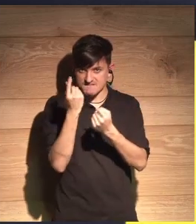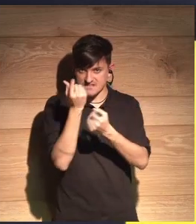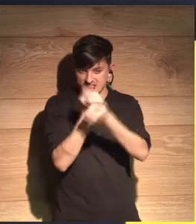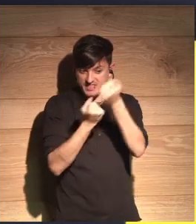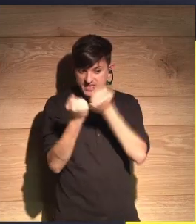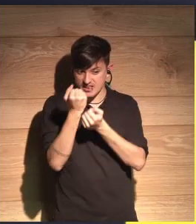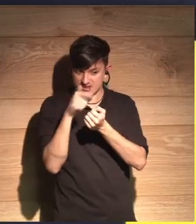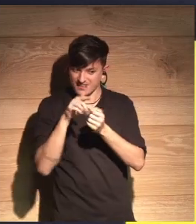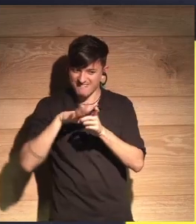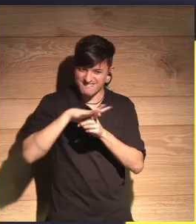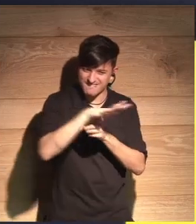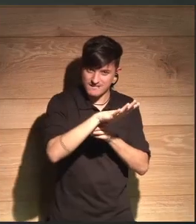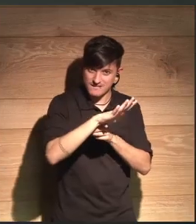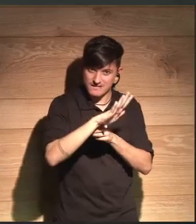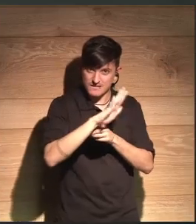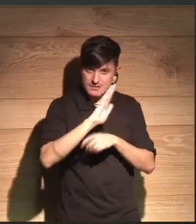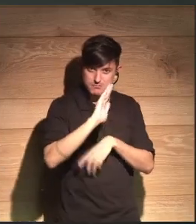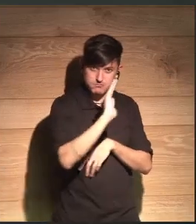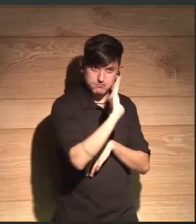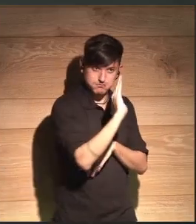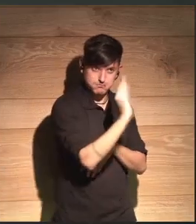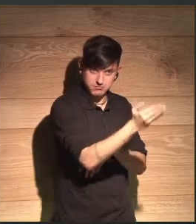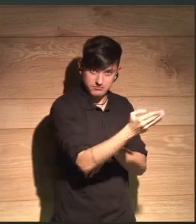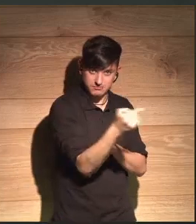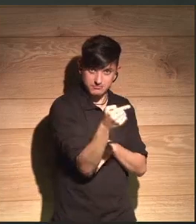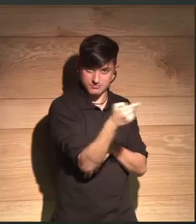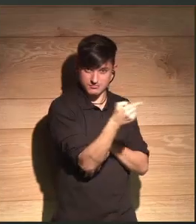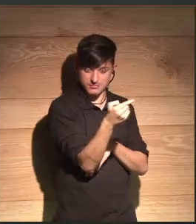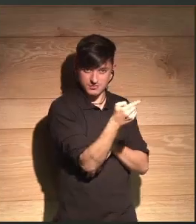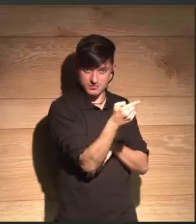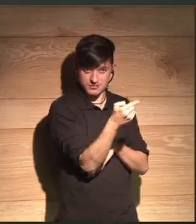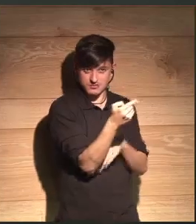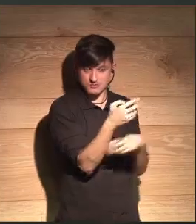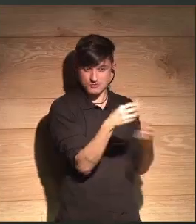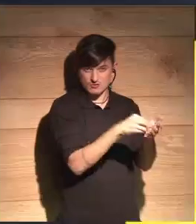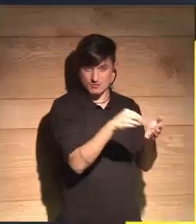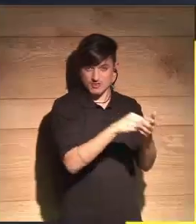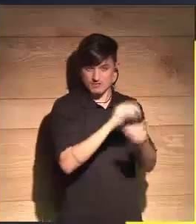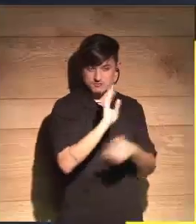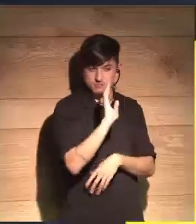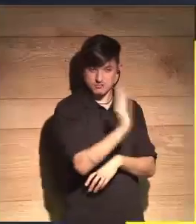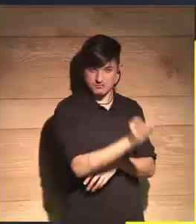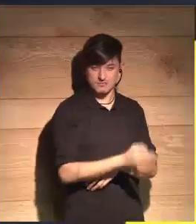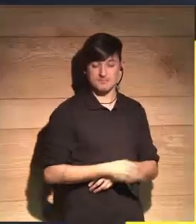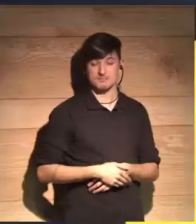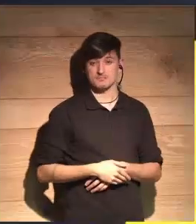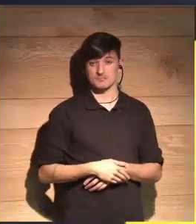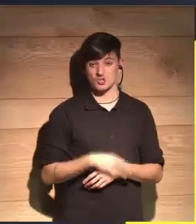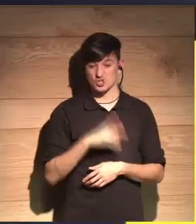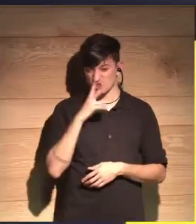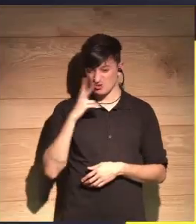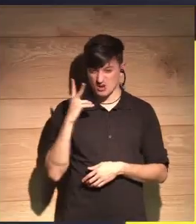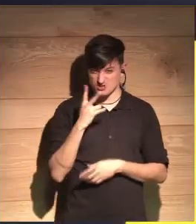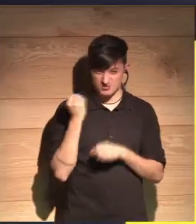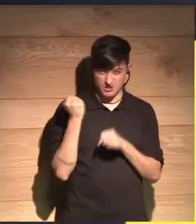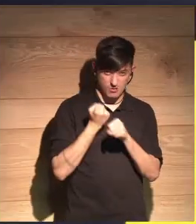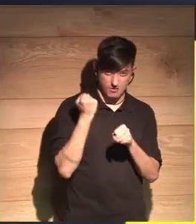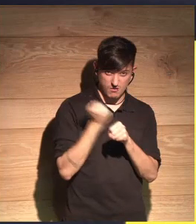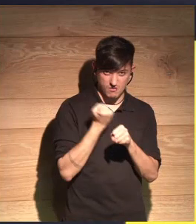ha tenido consecuencias bastante negativas en muchos casos dos años de trabajo